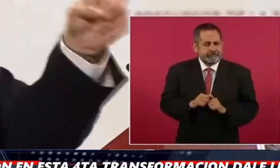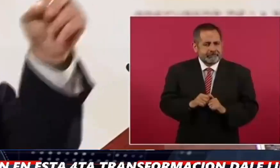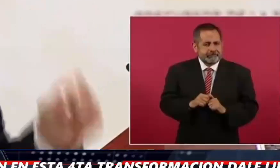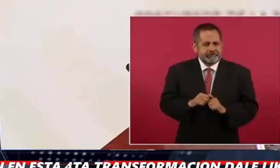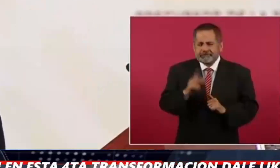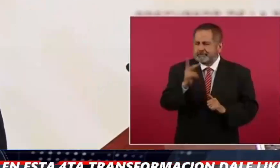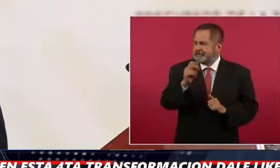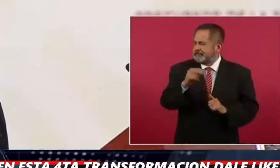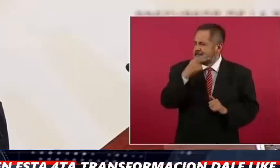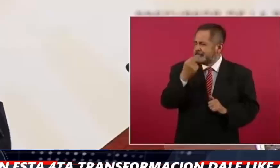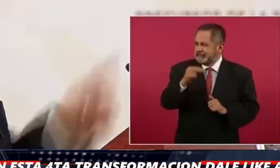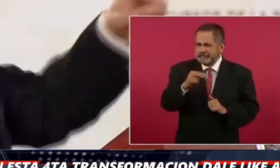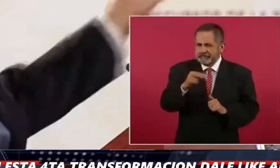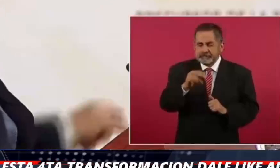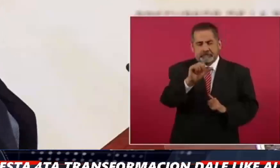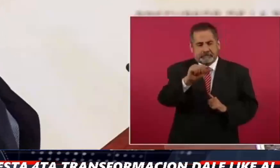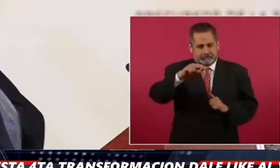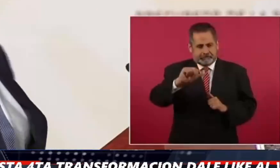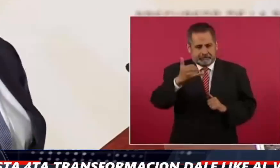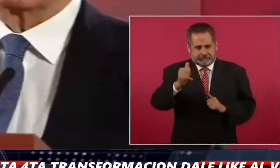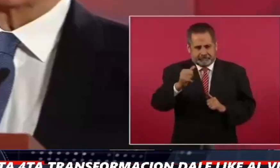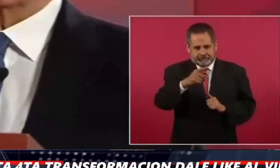el del PAN, a Anaya,